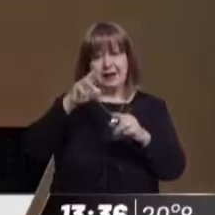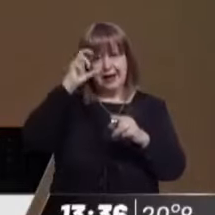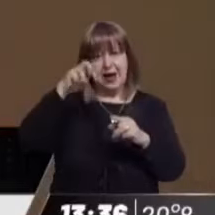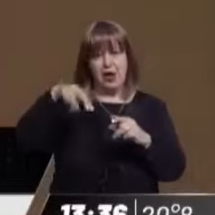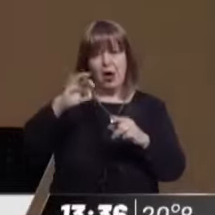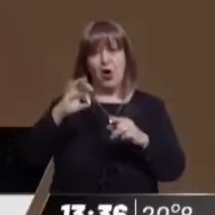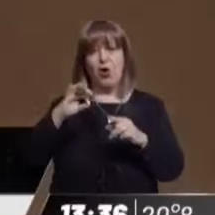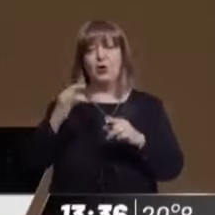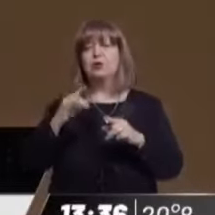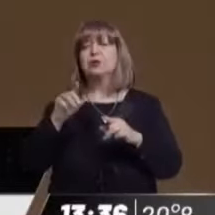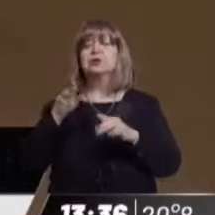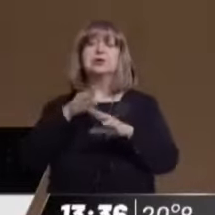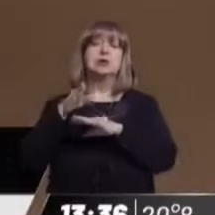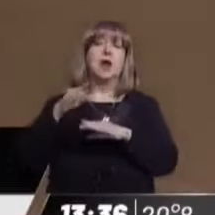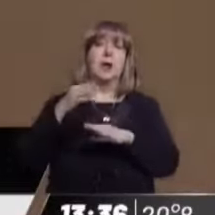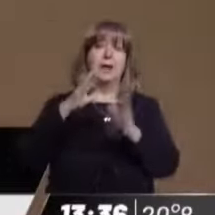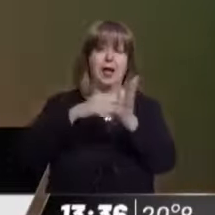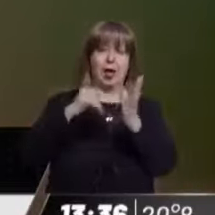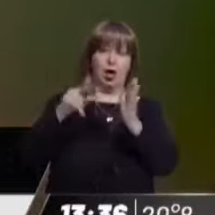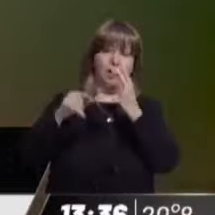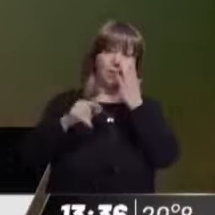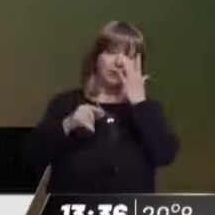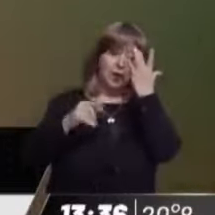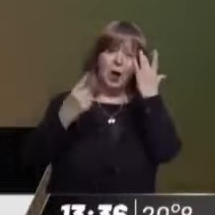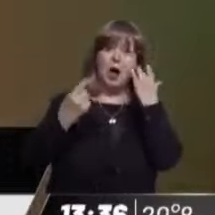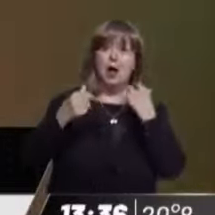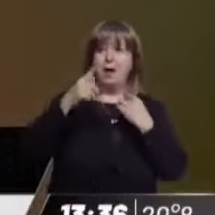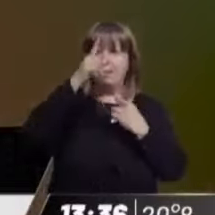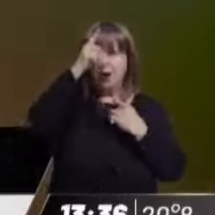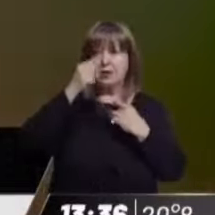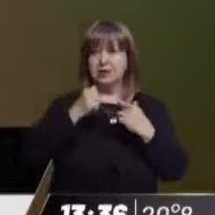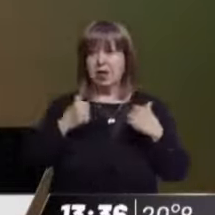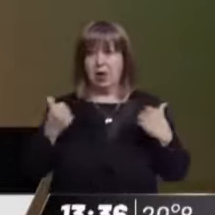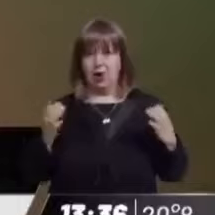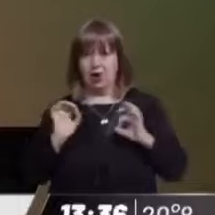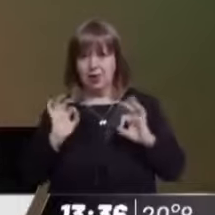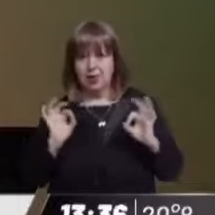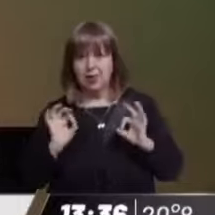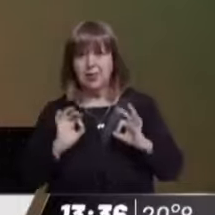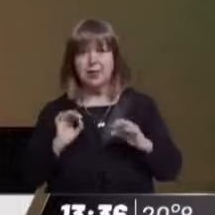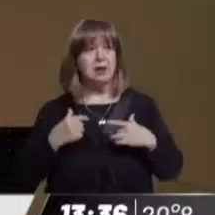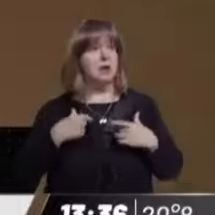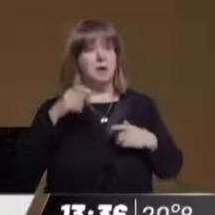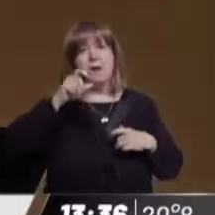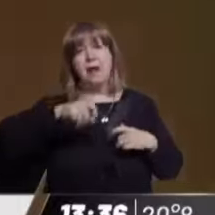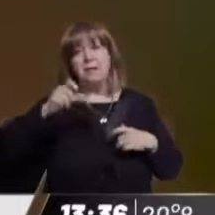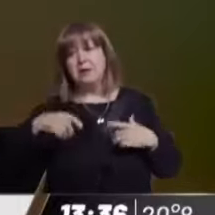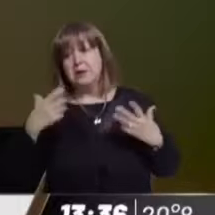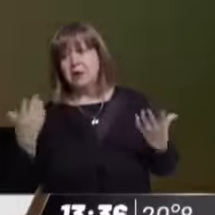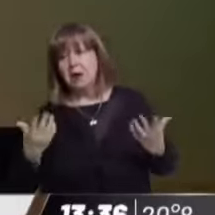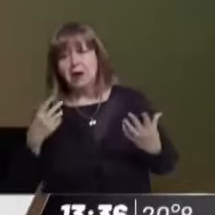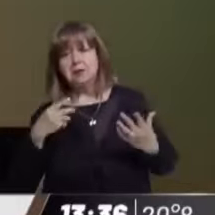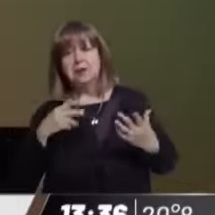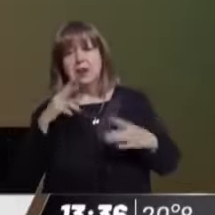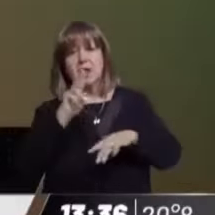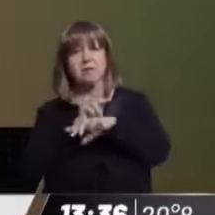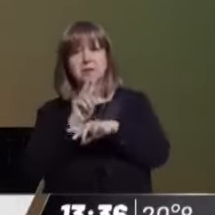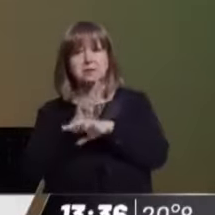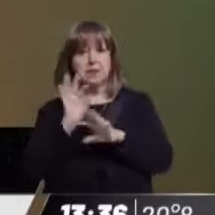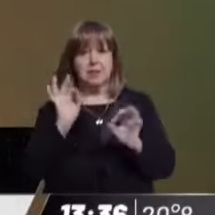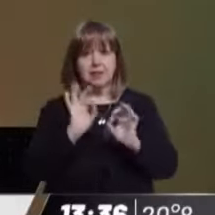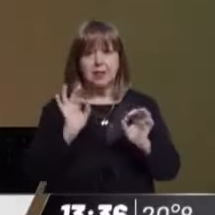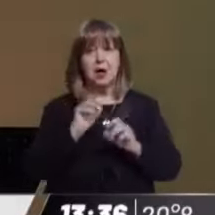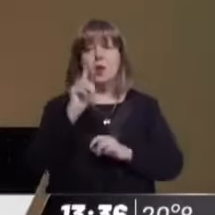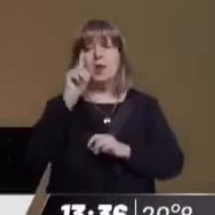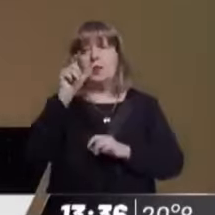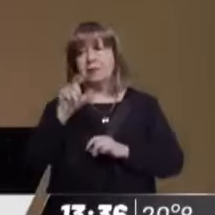es robada el barrio Estaba sin Guardia solo un agente de seguridad privada que no advirtió a la presencia de los atacantes los